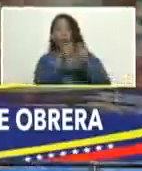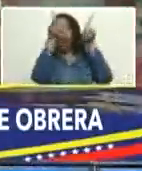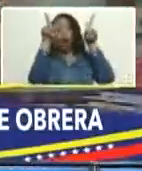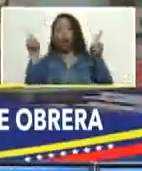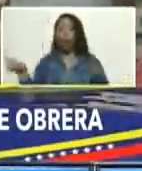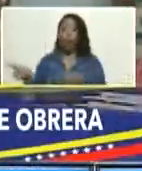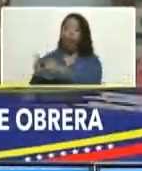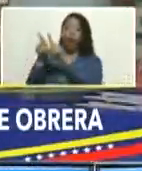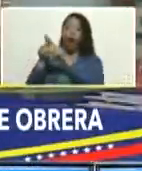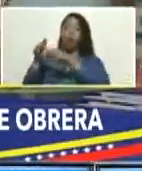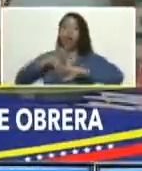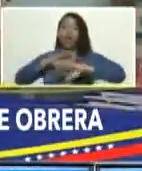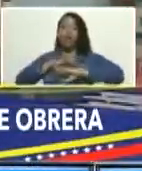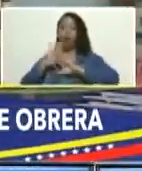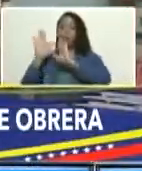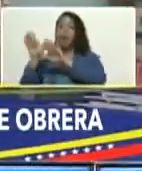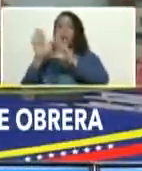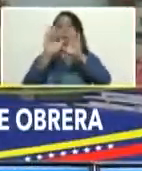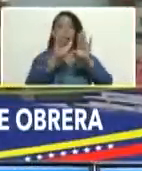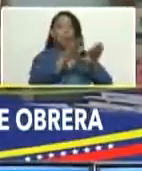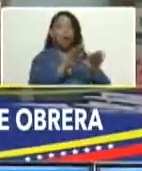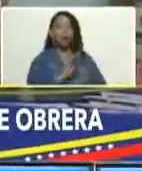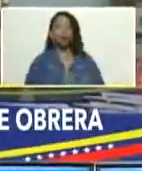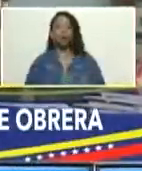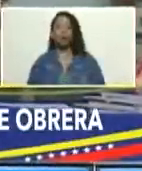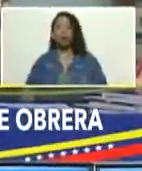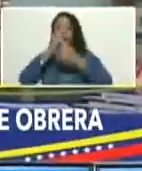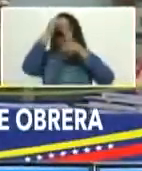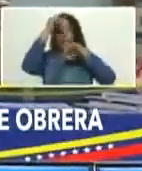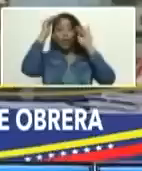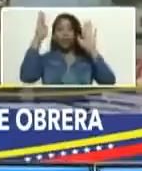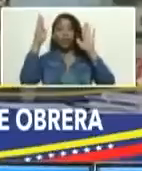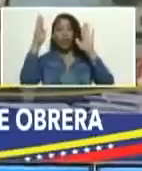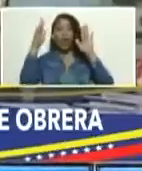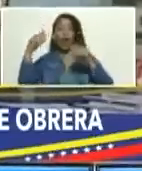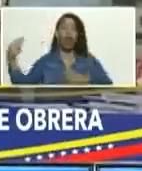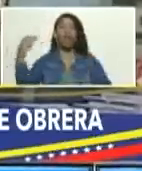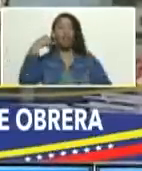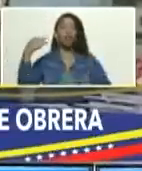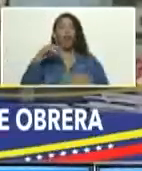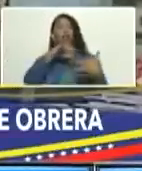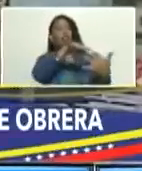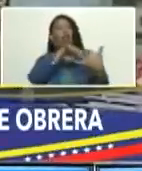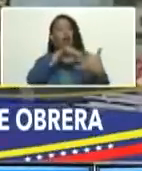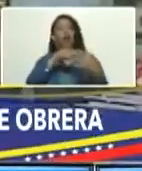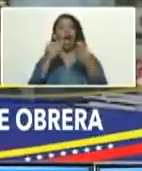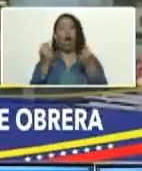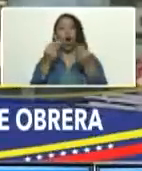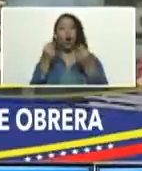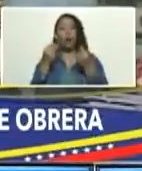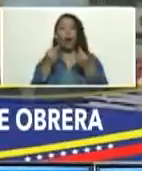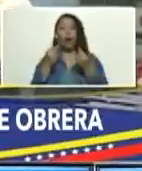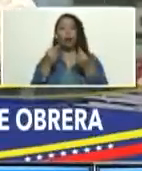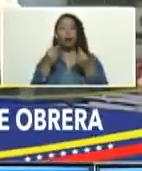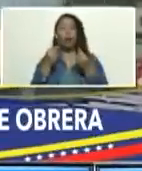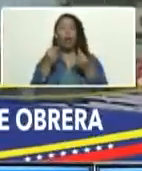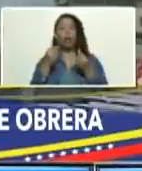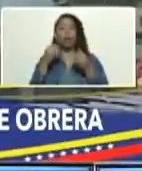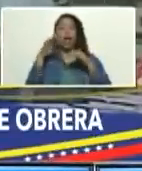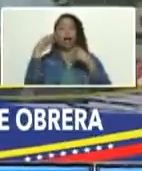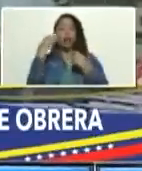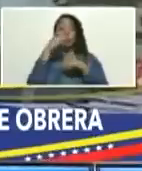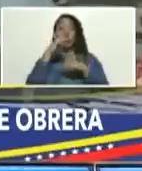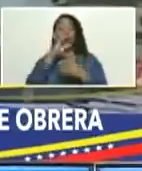de beneficio, de bienestar, de atención a las víctimas de la guerra económica, de un calado y un nivel